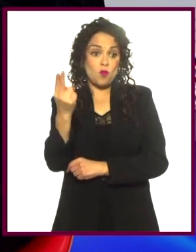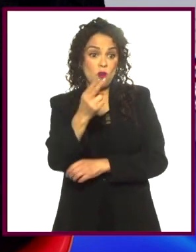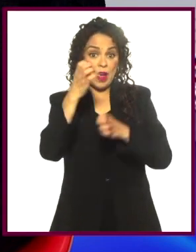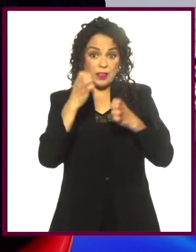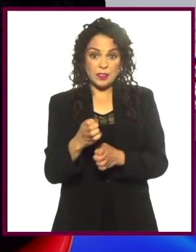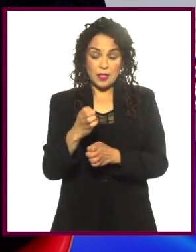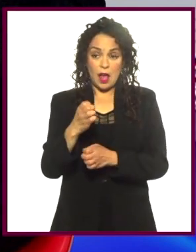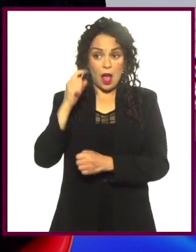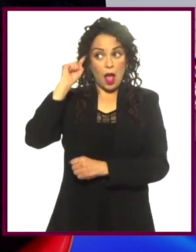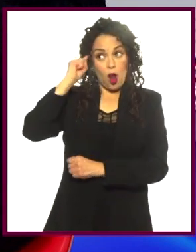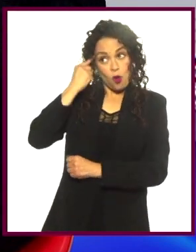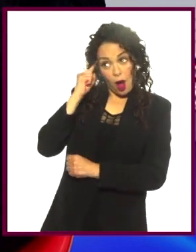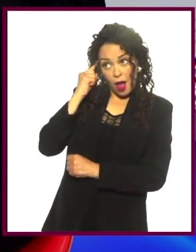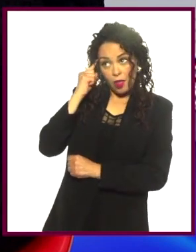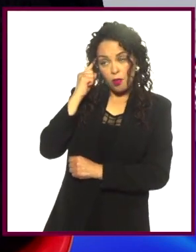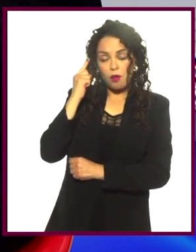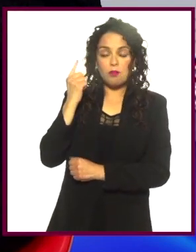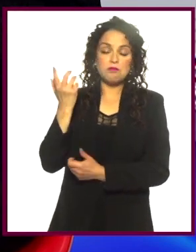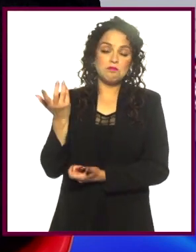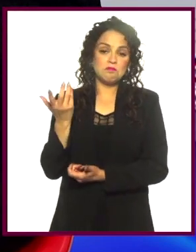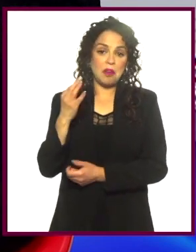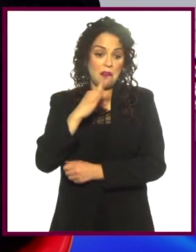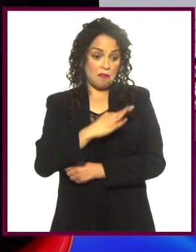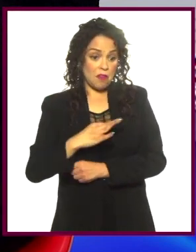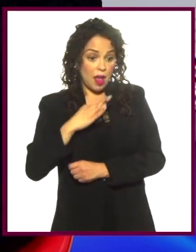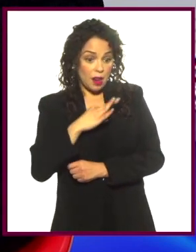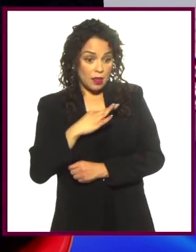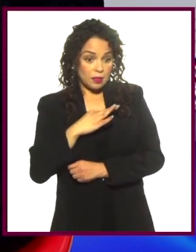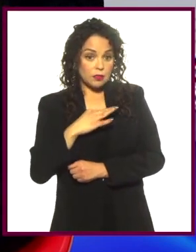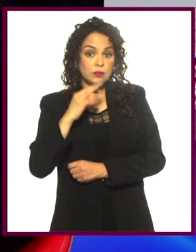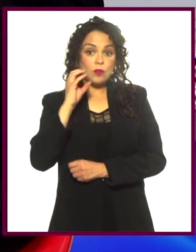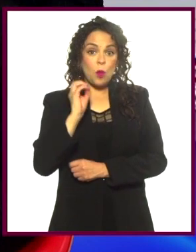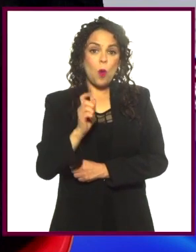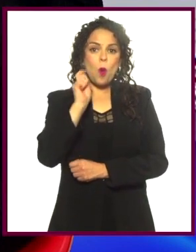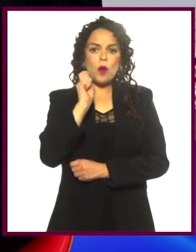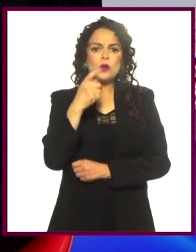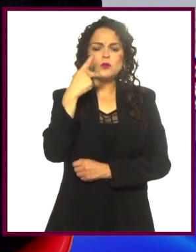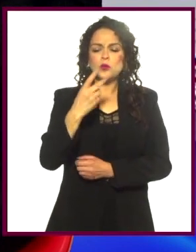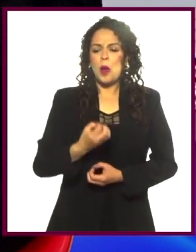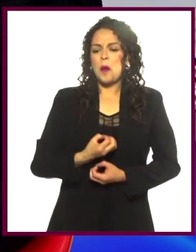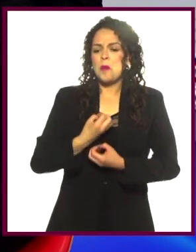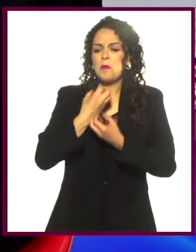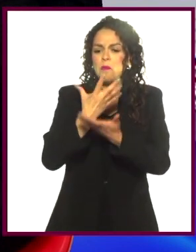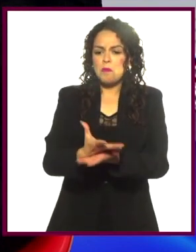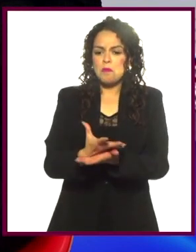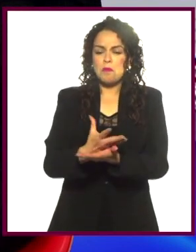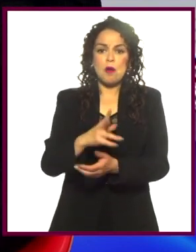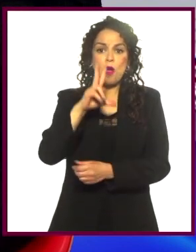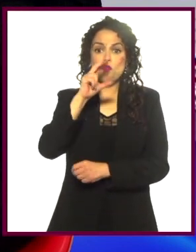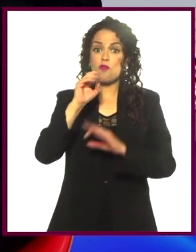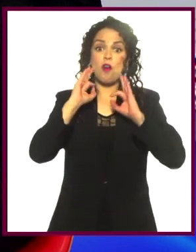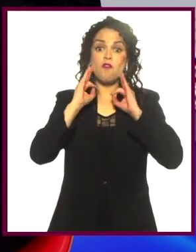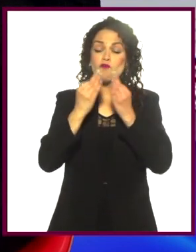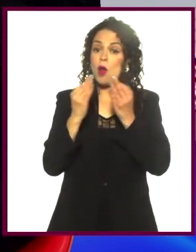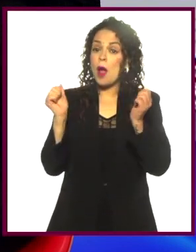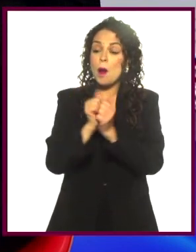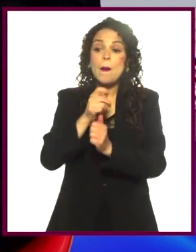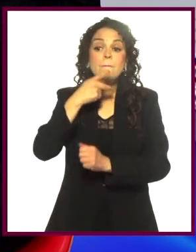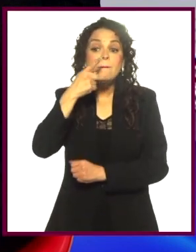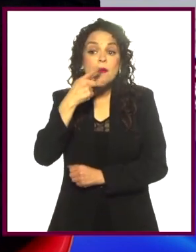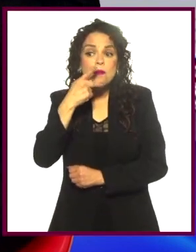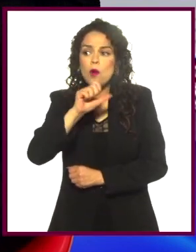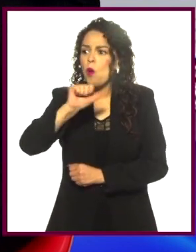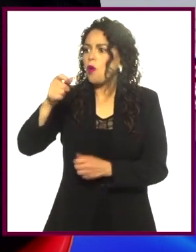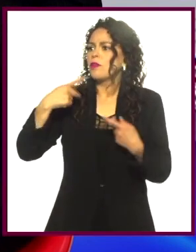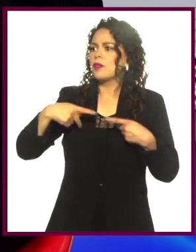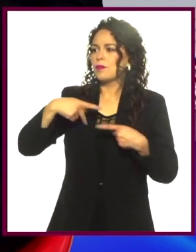enojado, feliz o como sea que esté a la hora de expresarse, aunque no sea de manera verbal, la otra persona